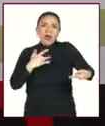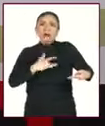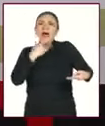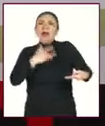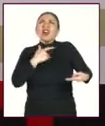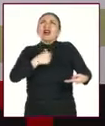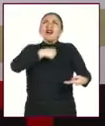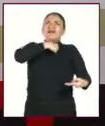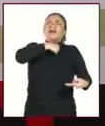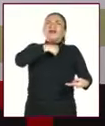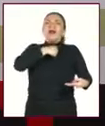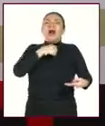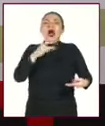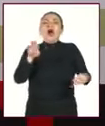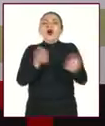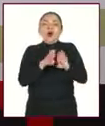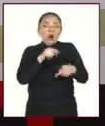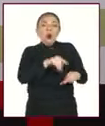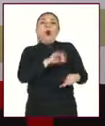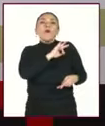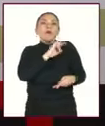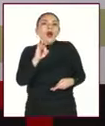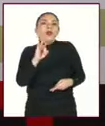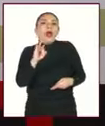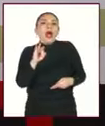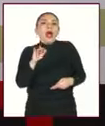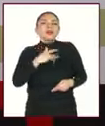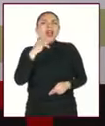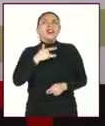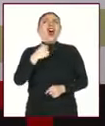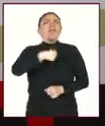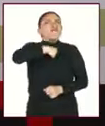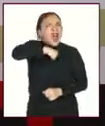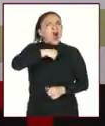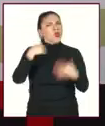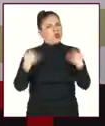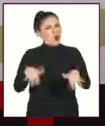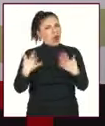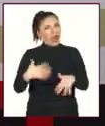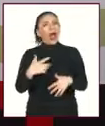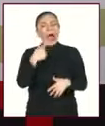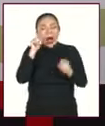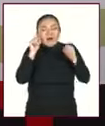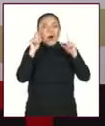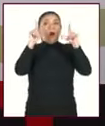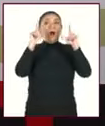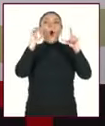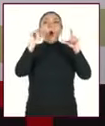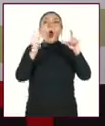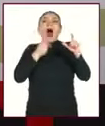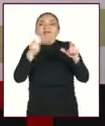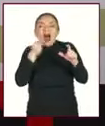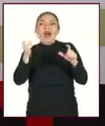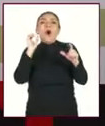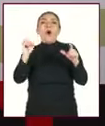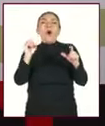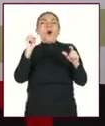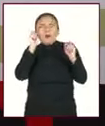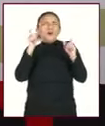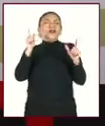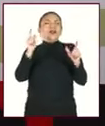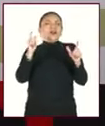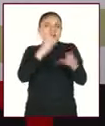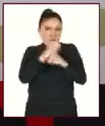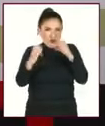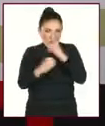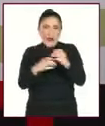que se encuentre en alguna situación, el dolor haga que abra los ojos, que hable o que reaccione. Eso nos va a dar 2